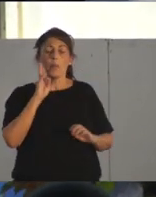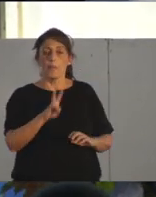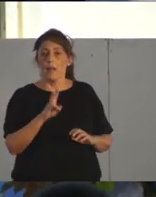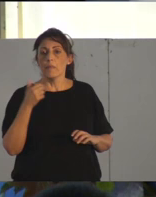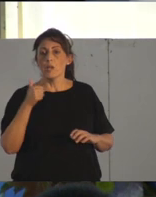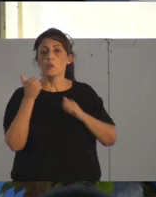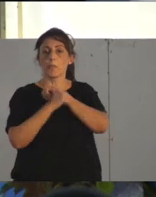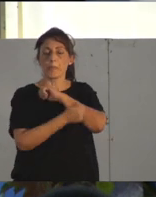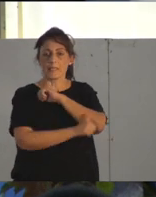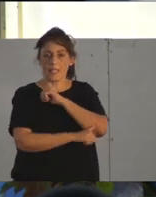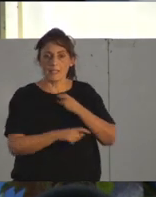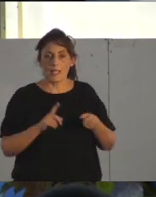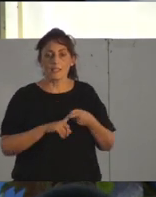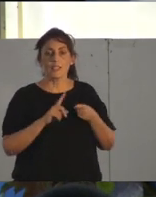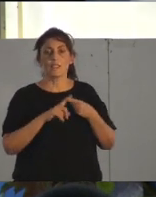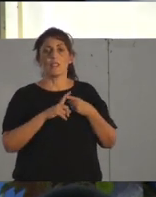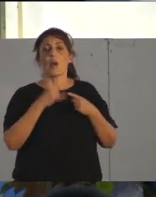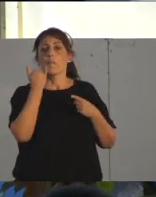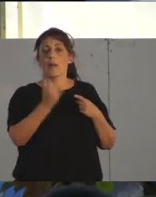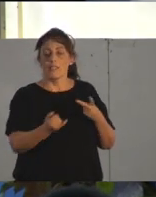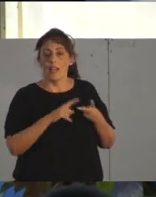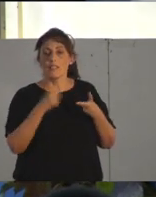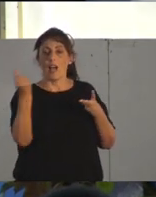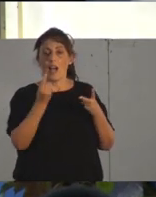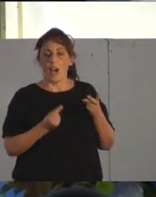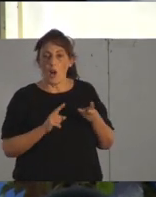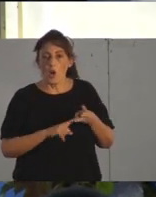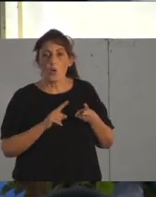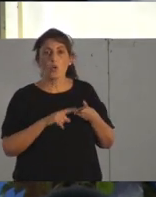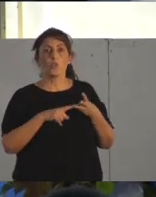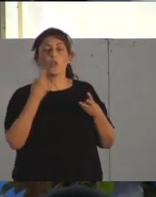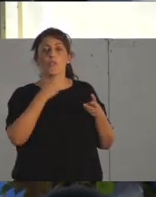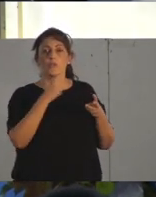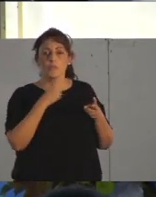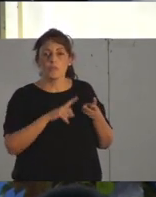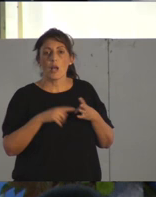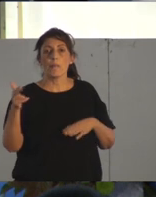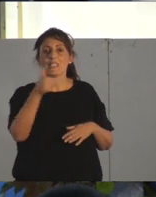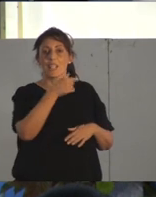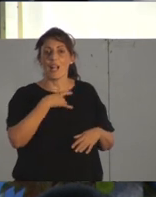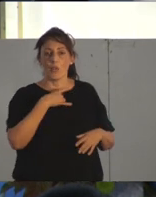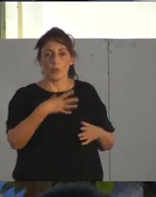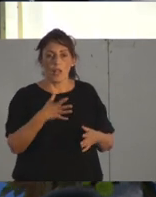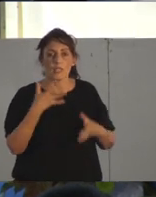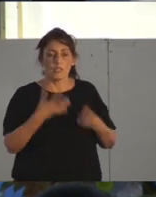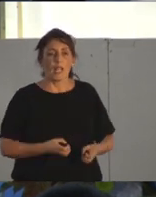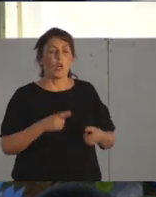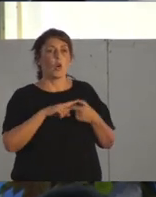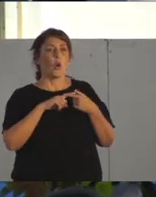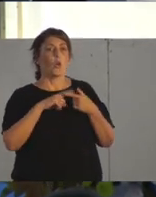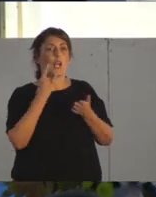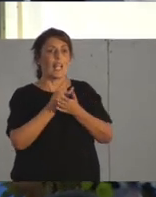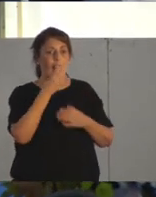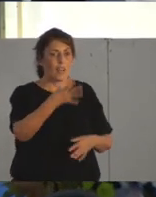que hay patatas, columna de pasta, columna de arroz, columna de pescados secos, pescados blandos, carnes